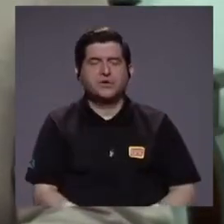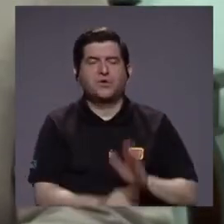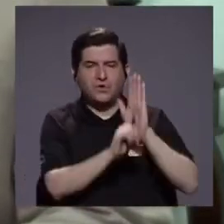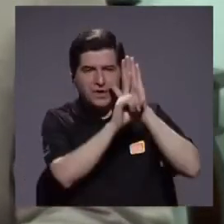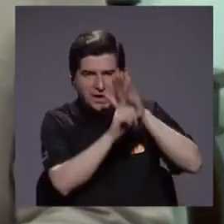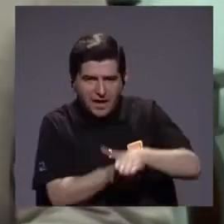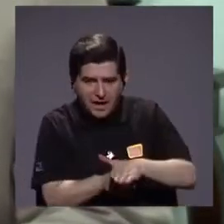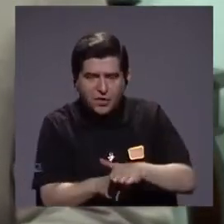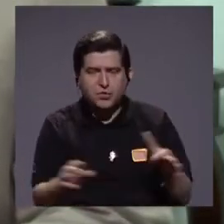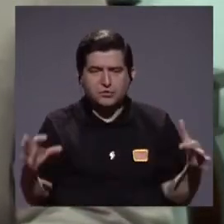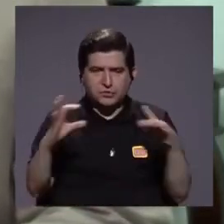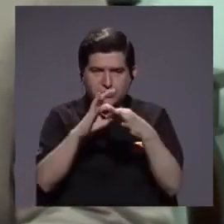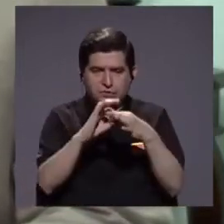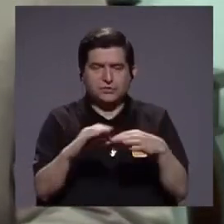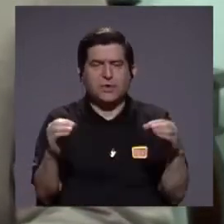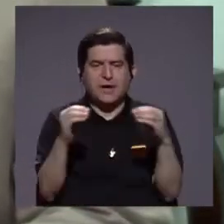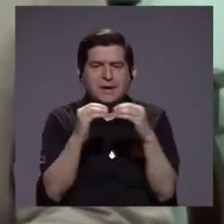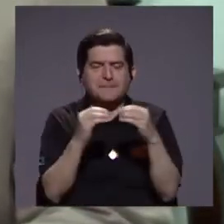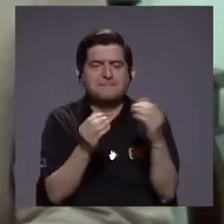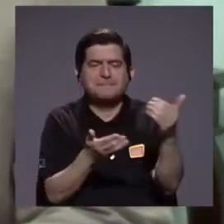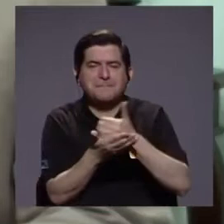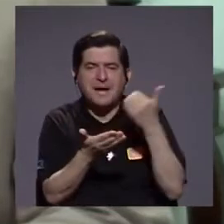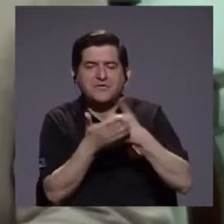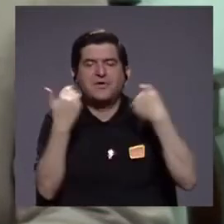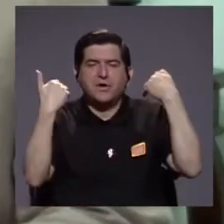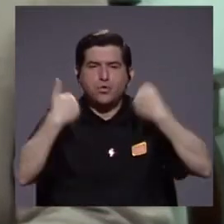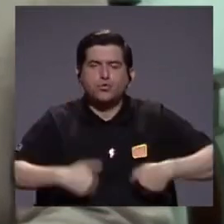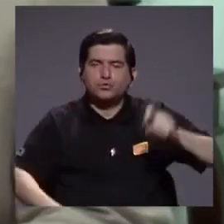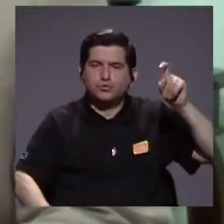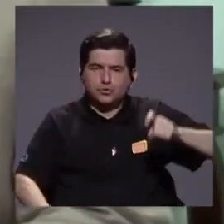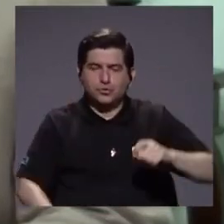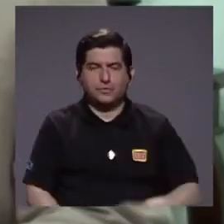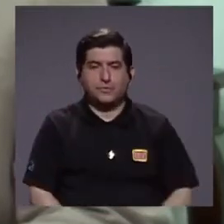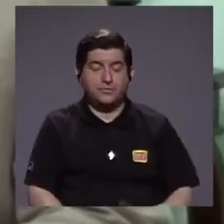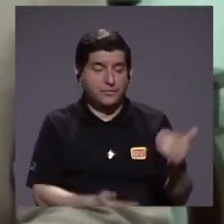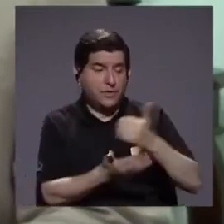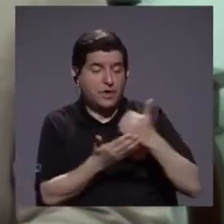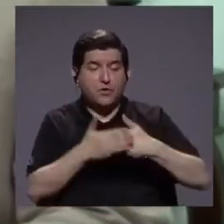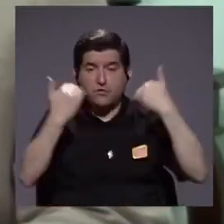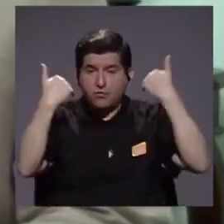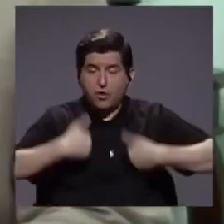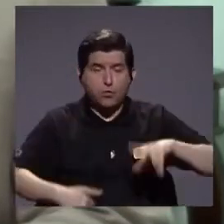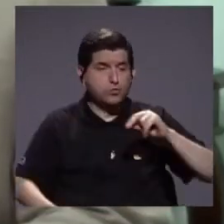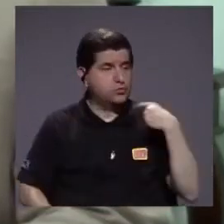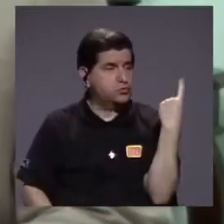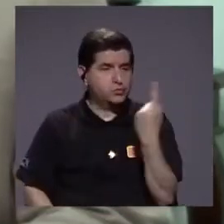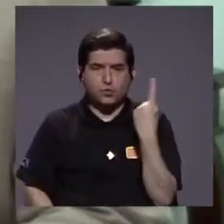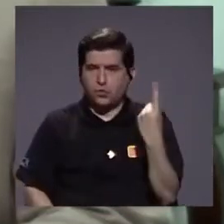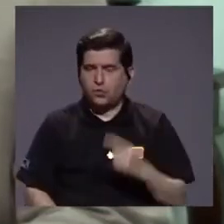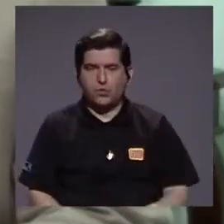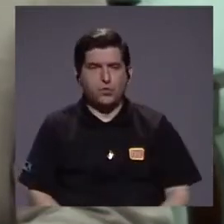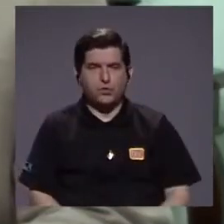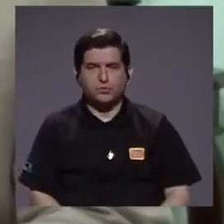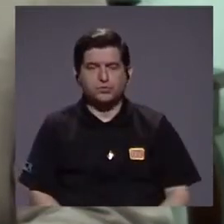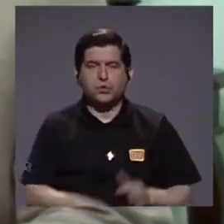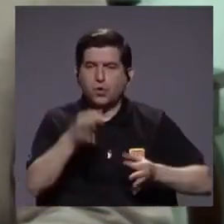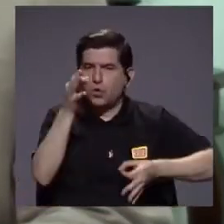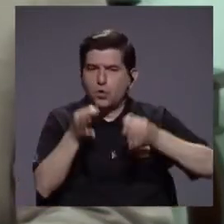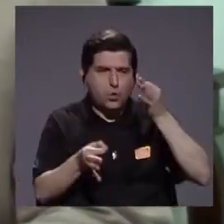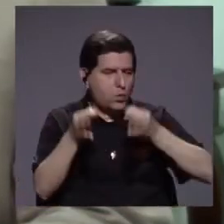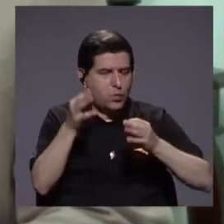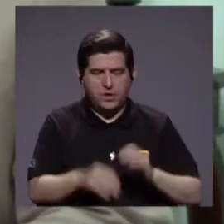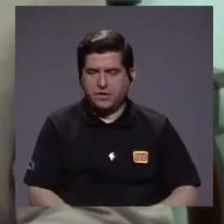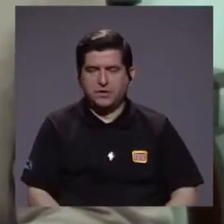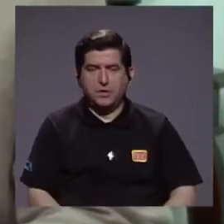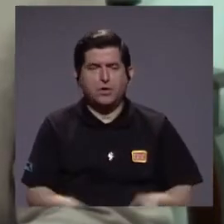Hostigamiento Sexual de mayor recurso humano. Este recurso humano no tiene que ser solo recurso humano jurídico, se